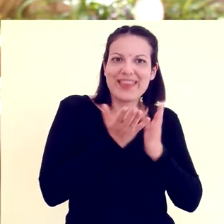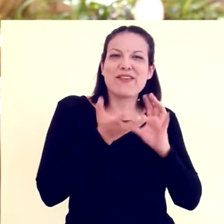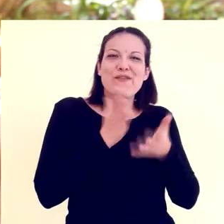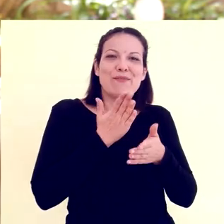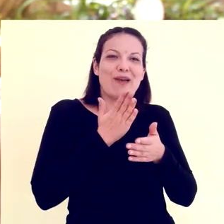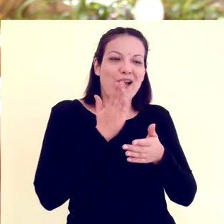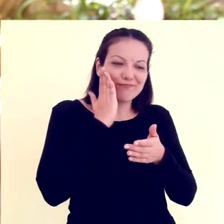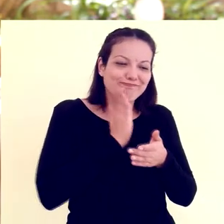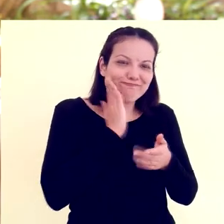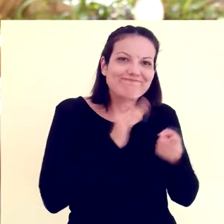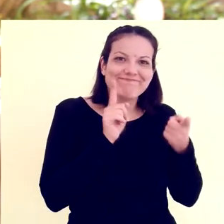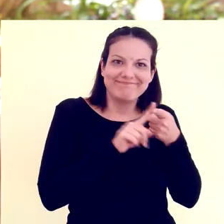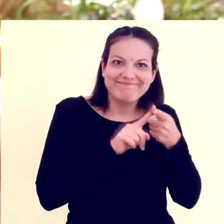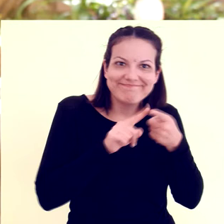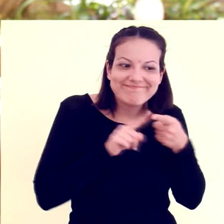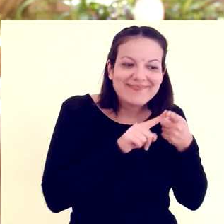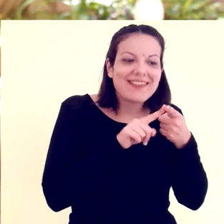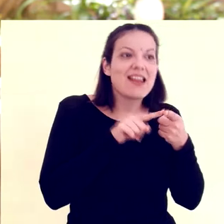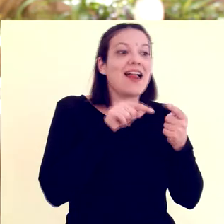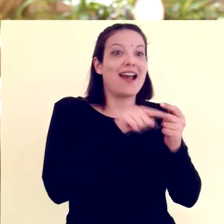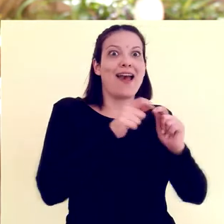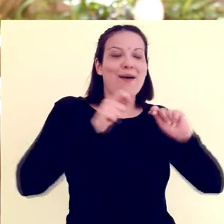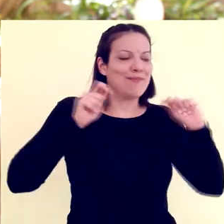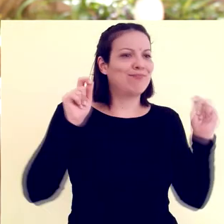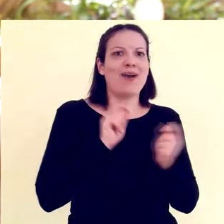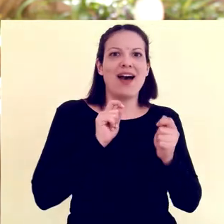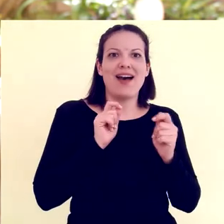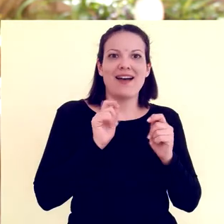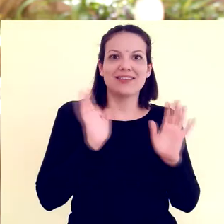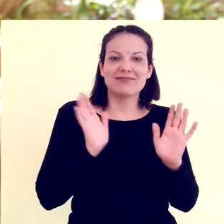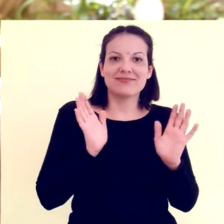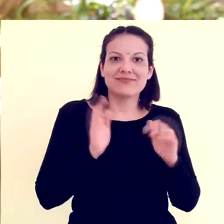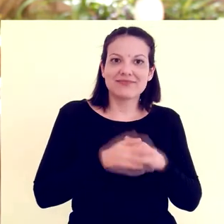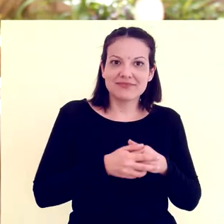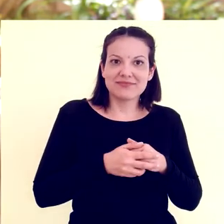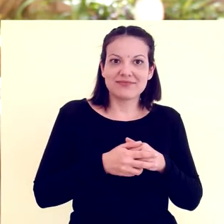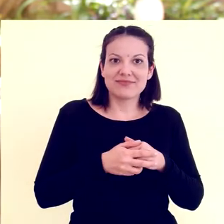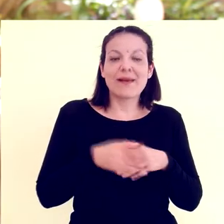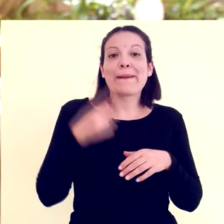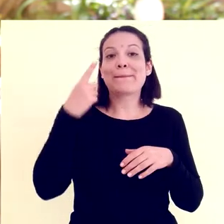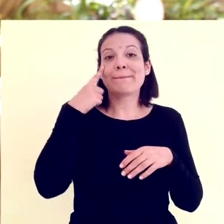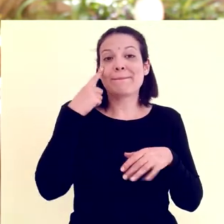desde ese trato afectuoso, las cosas cambiaron, pensando, ¿no?,